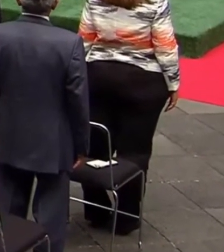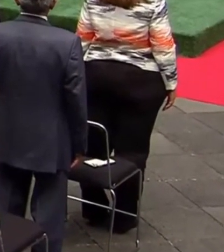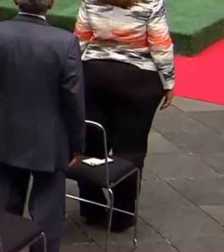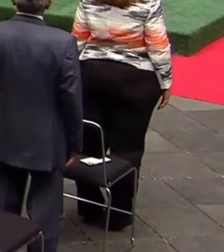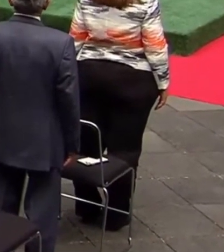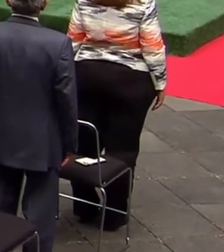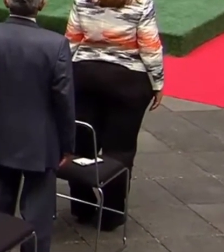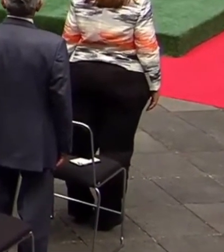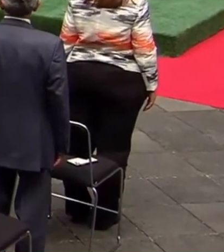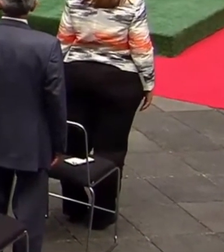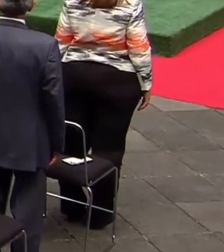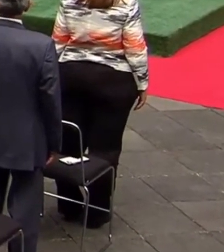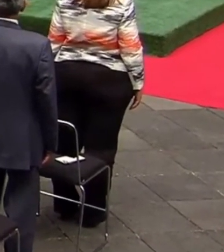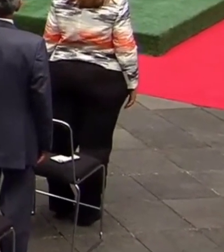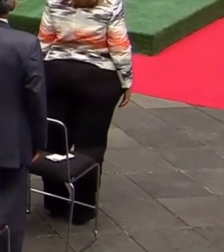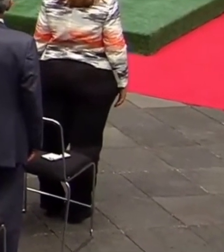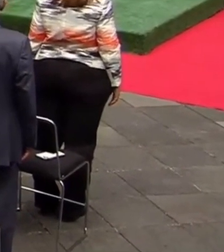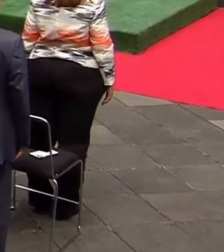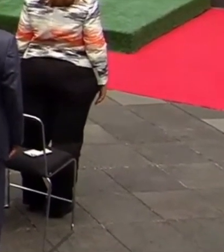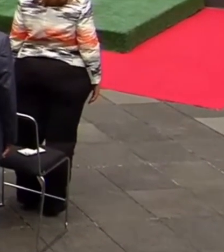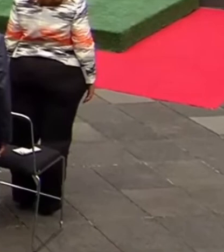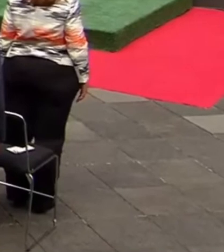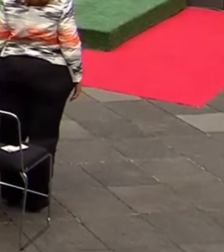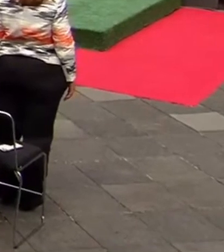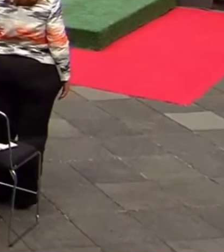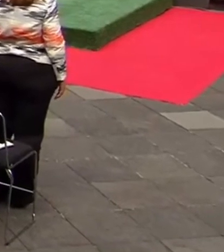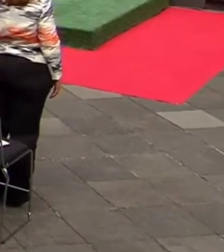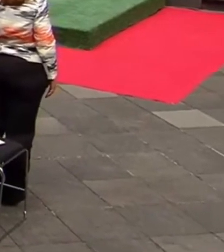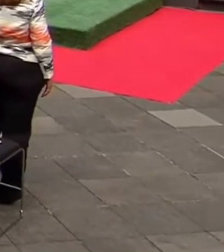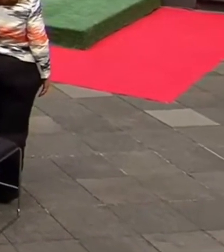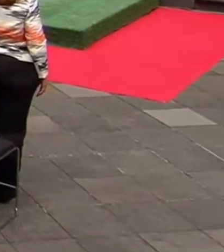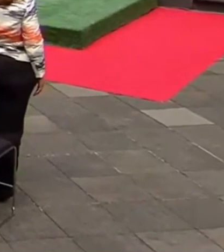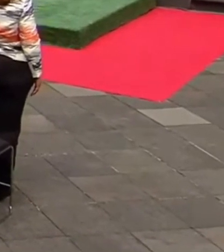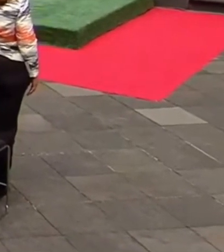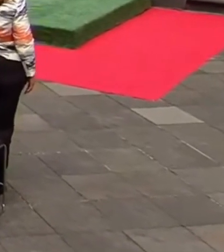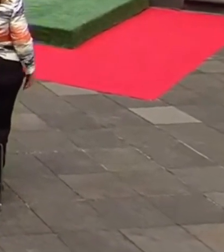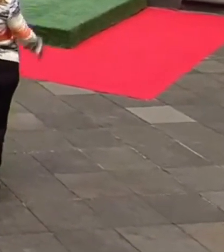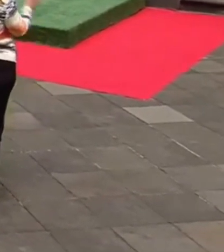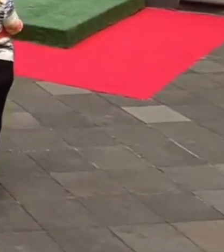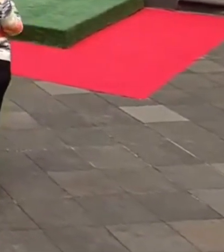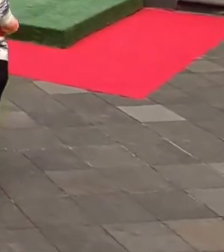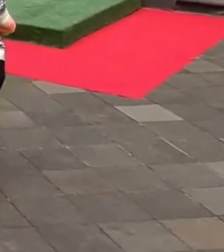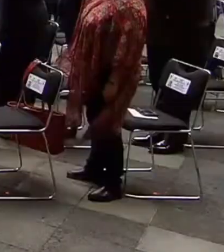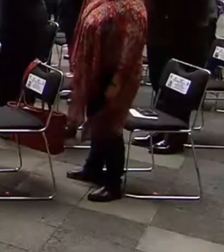presidente de México se dirige a la escolta de bandera para despedirse de nuestro lábaro patrio.